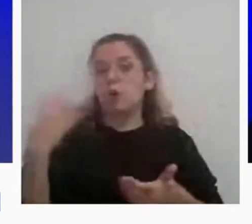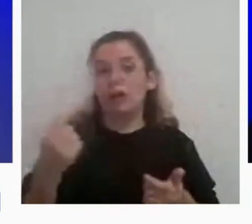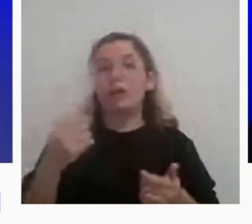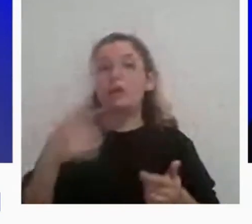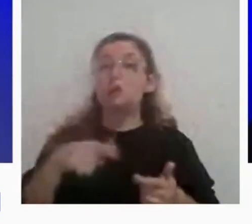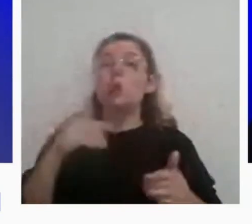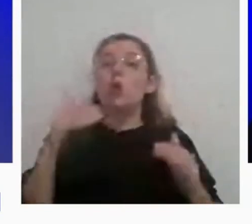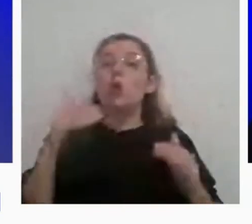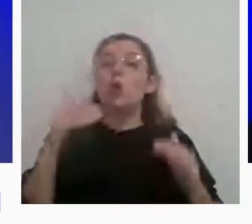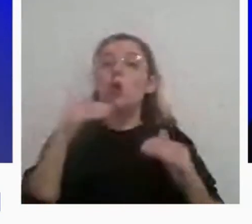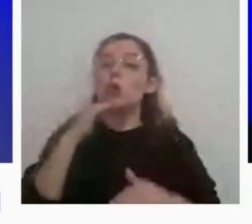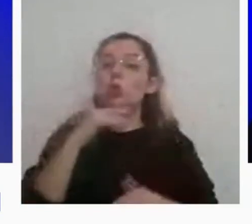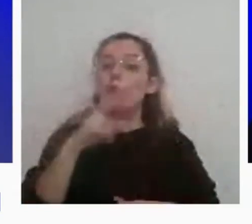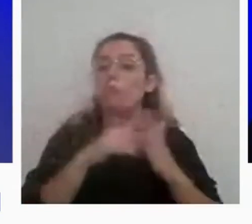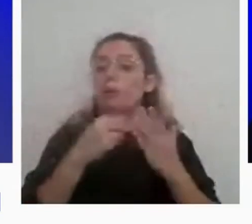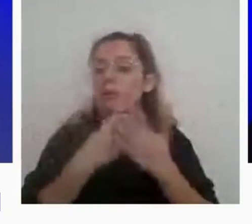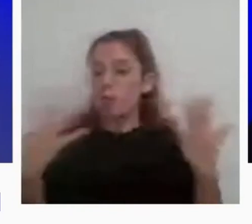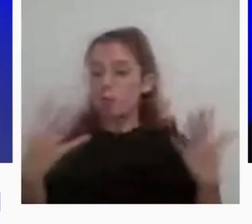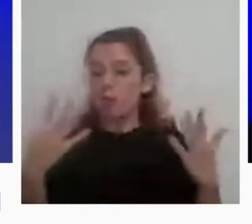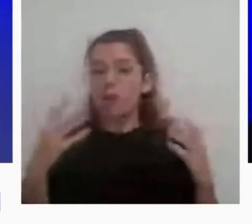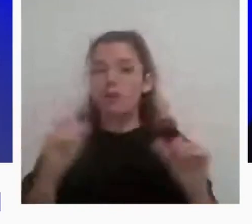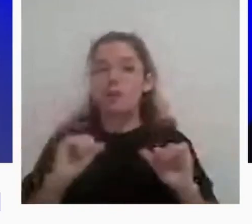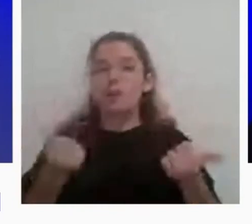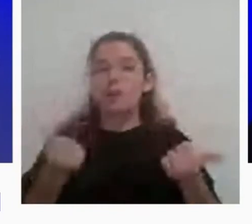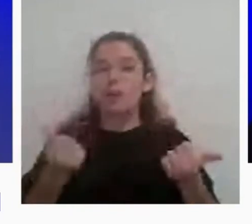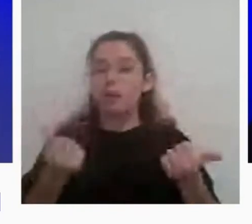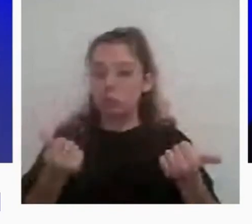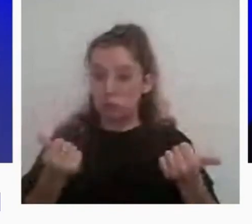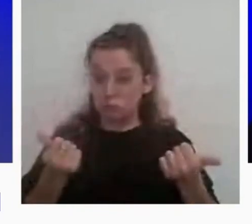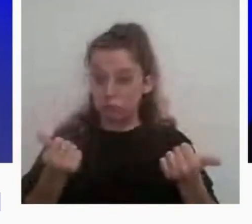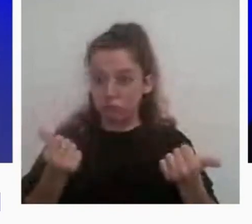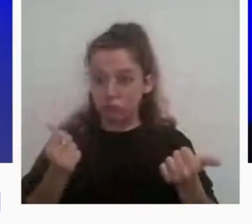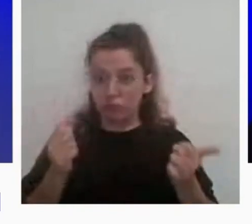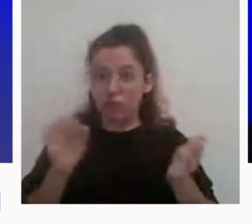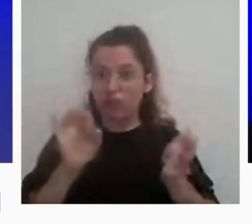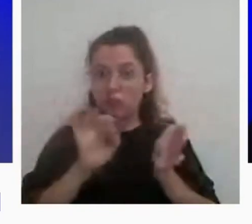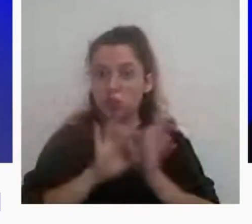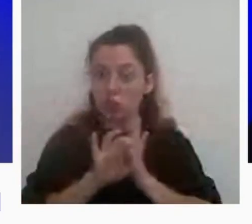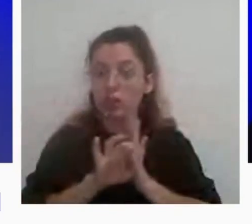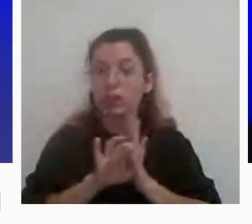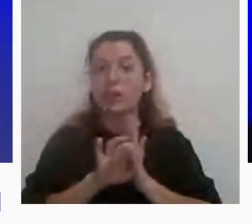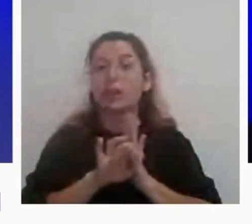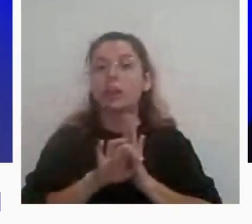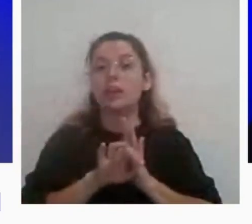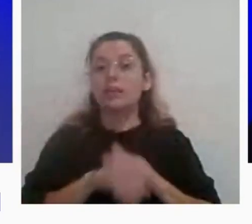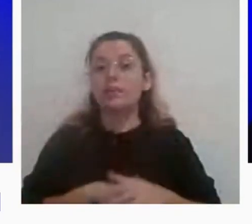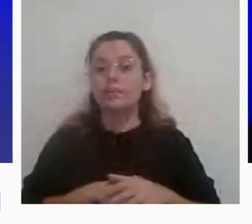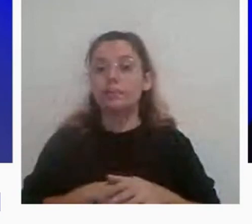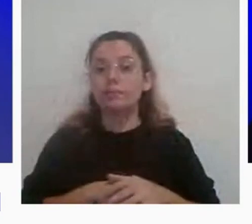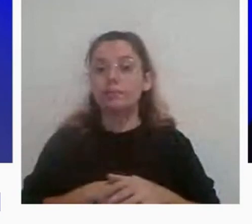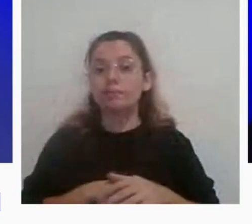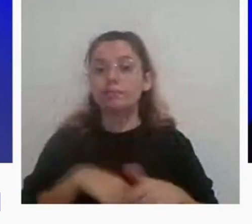2019, lanzamos, hacemos el primer MVP de lo que es el software y ahora voy a contar un poco nuestra parte de innovación social. Empezamos a desarrollarlo,